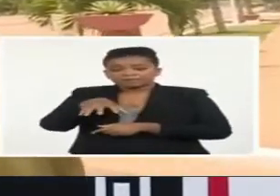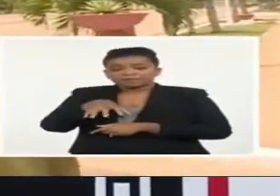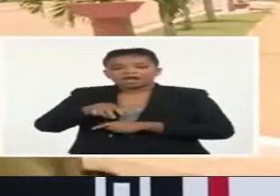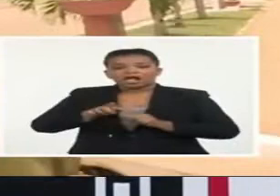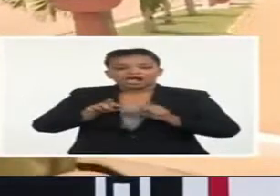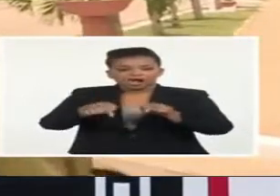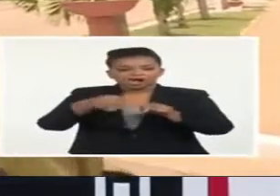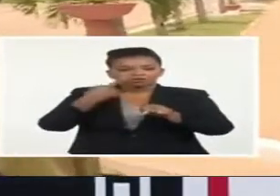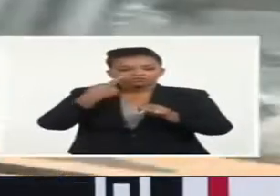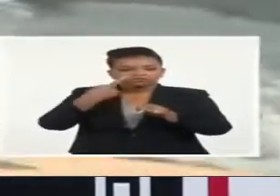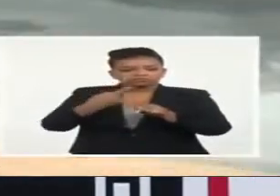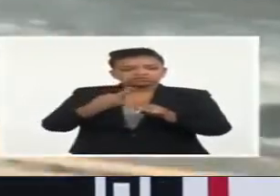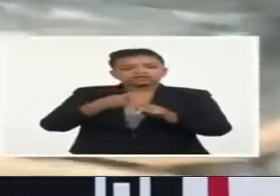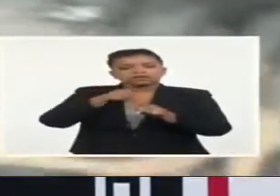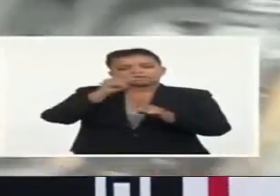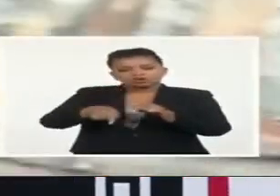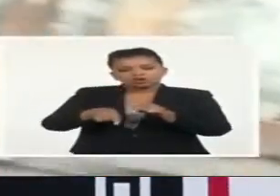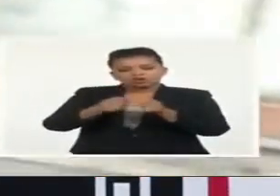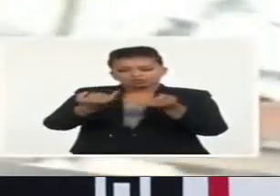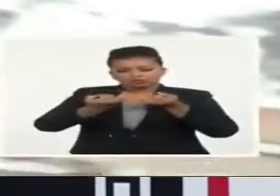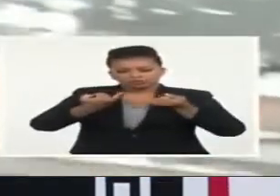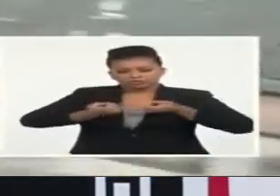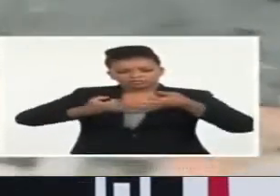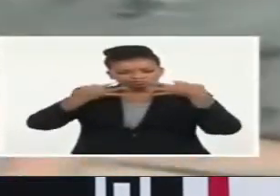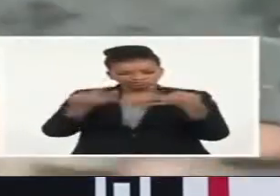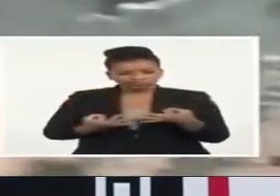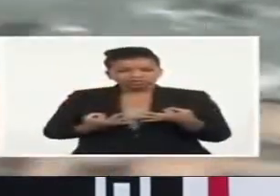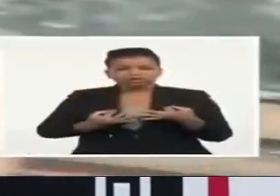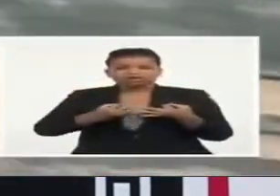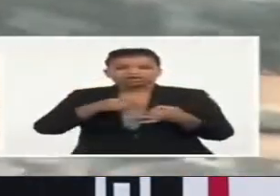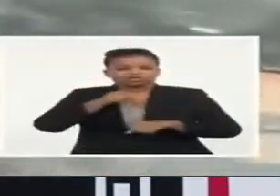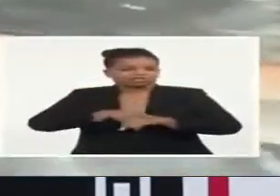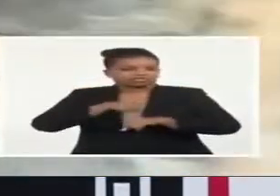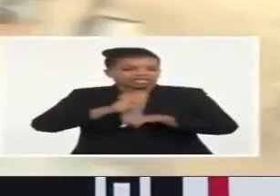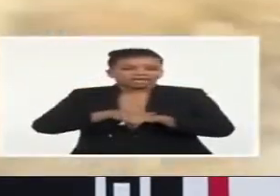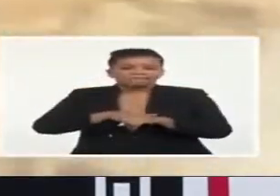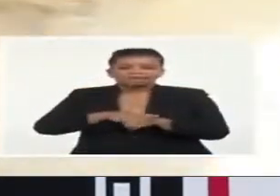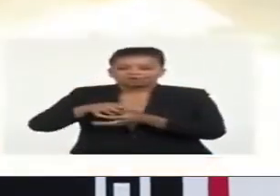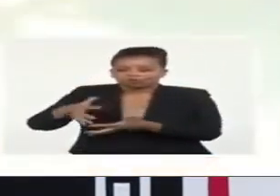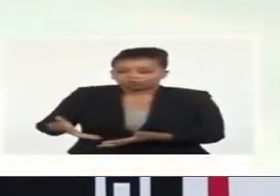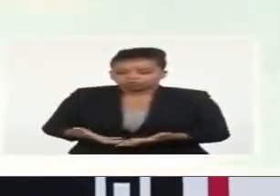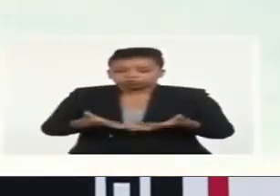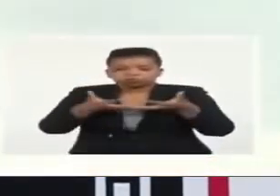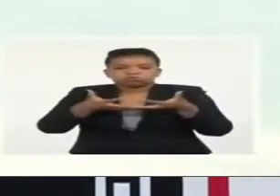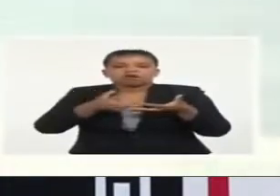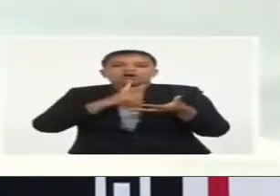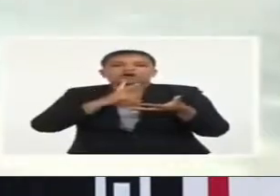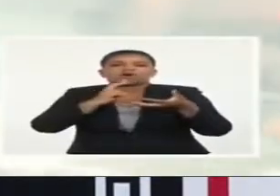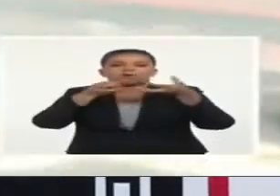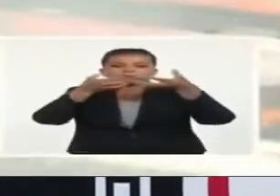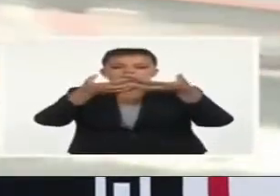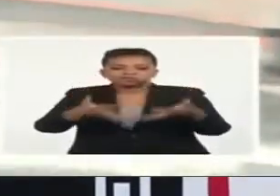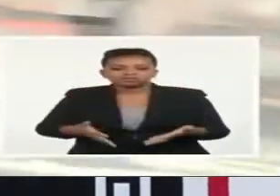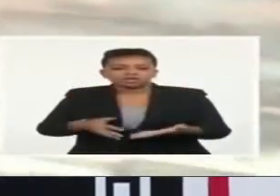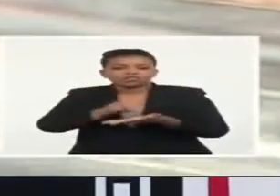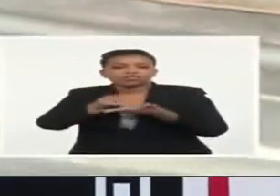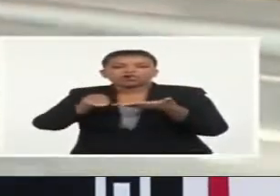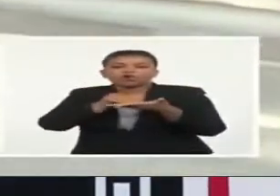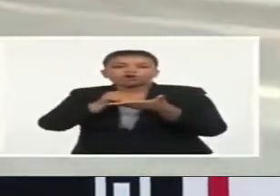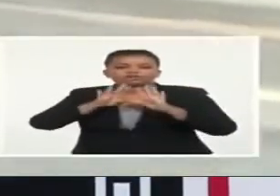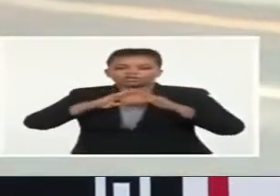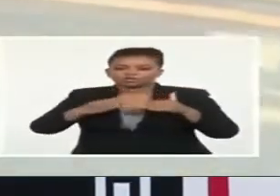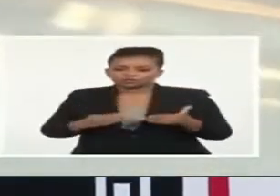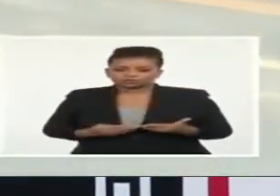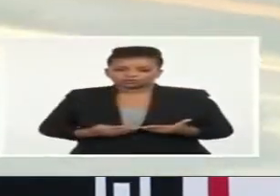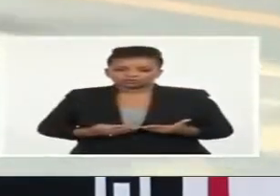No arrancó el sistema de seguridad contra incendio. Por los motivos que no arrancó,